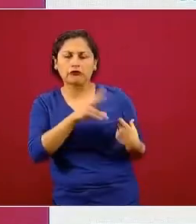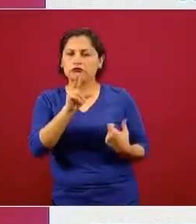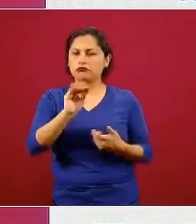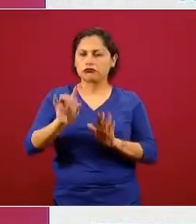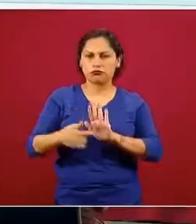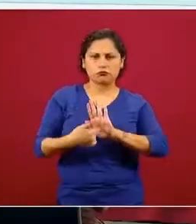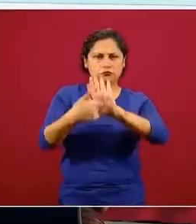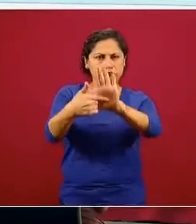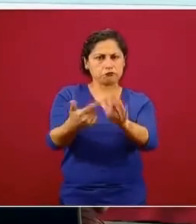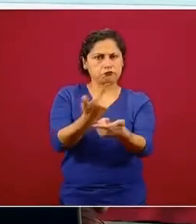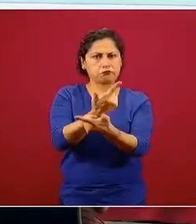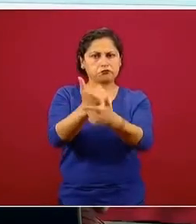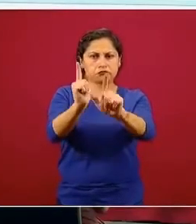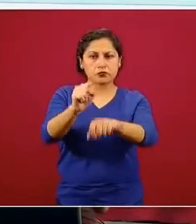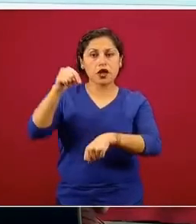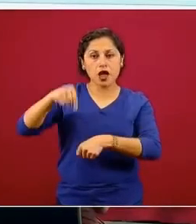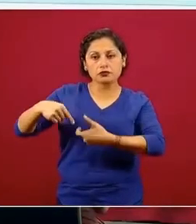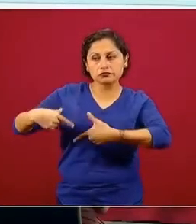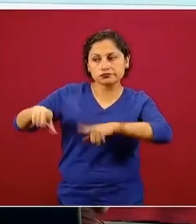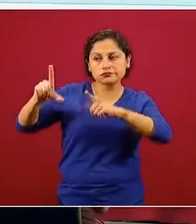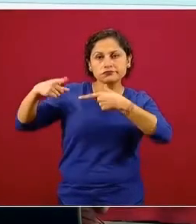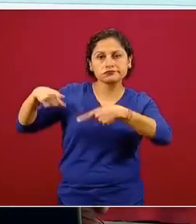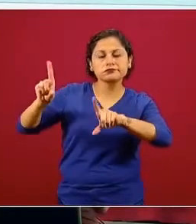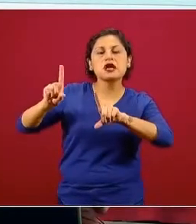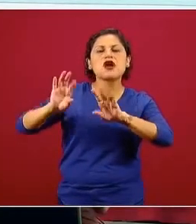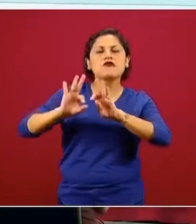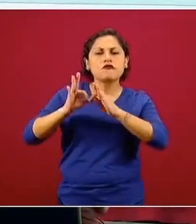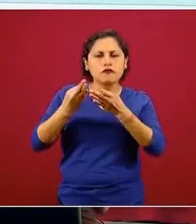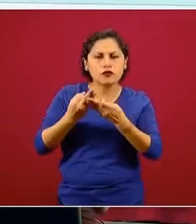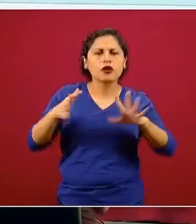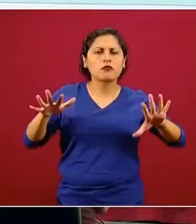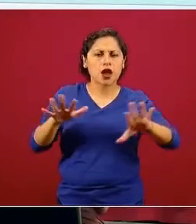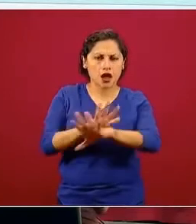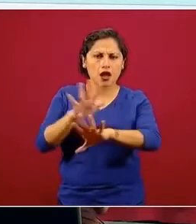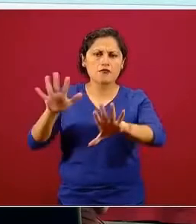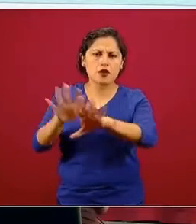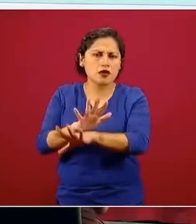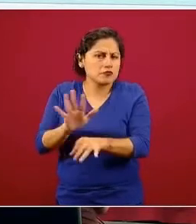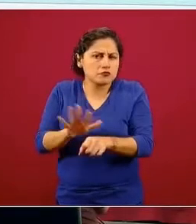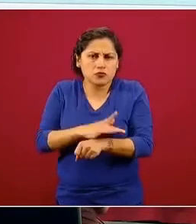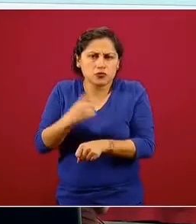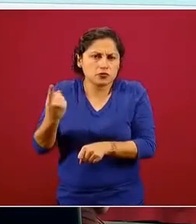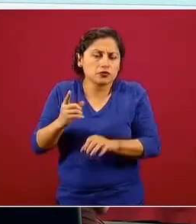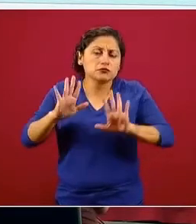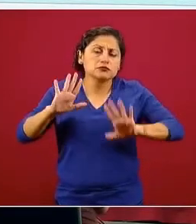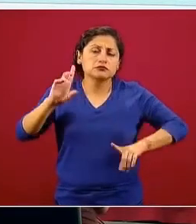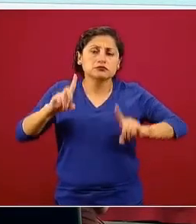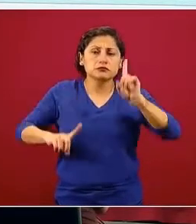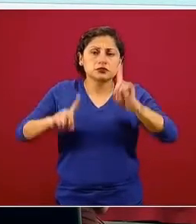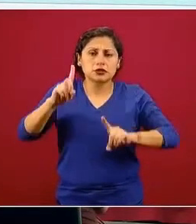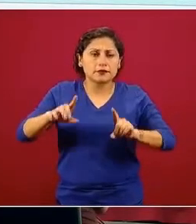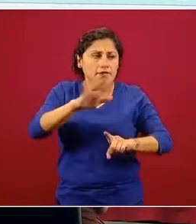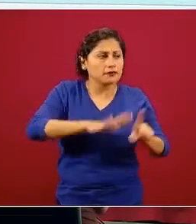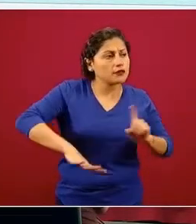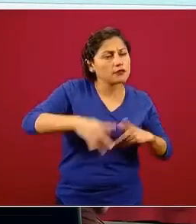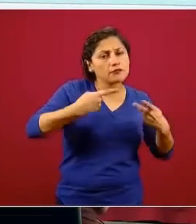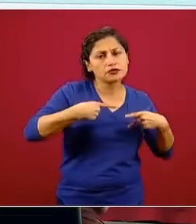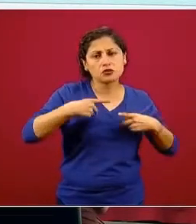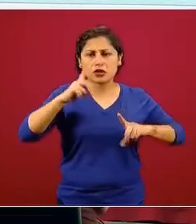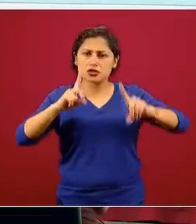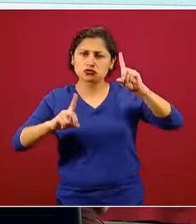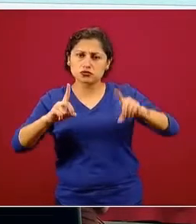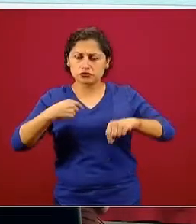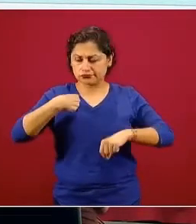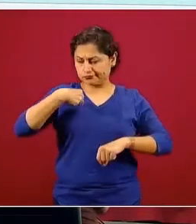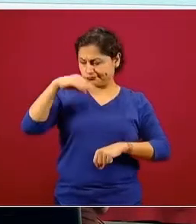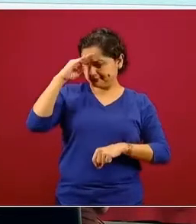en varias ocasiones el formato de comunicación de acuerdo a las prioridades, de acuerdo a lo que nos pide la sociedad, de acuerdo a